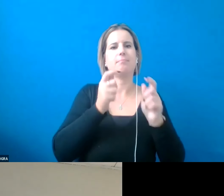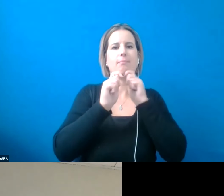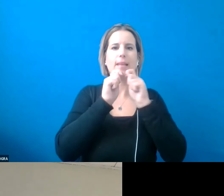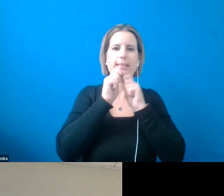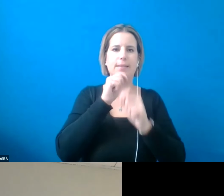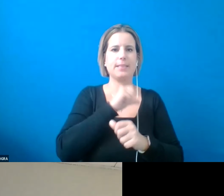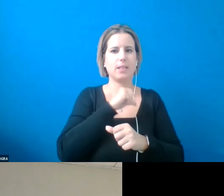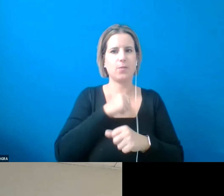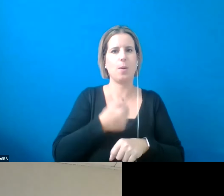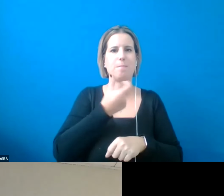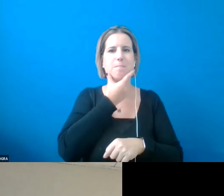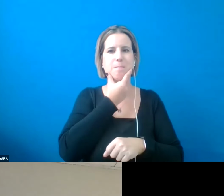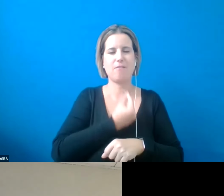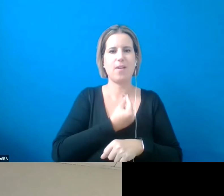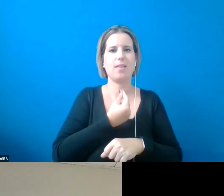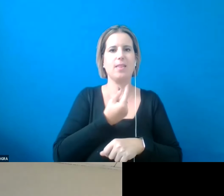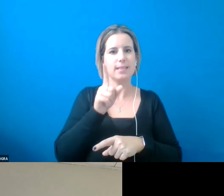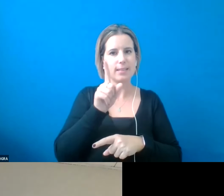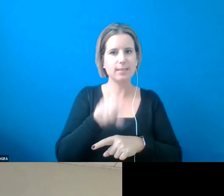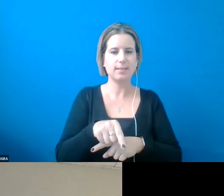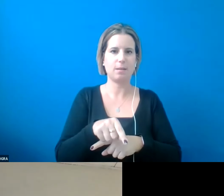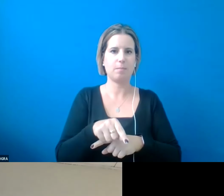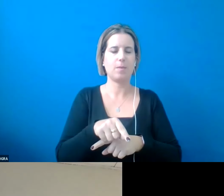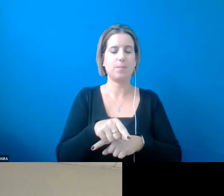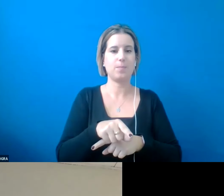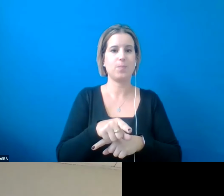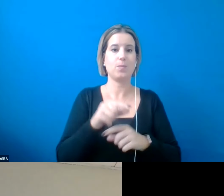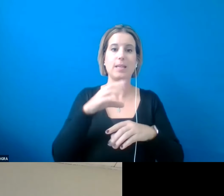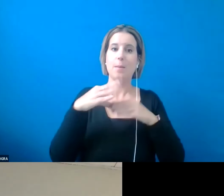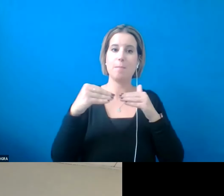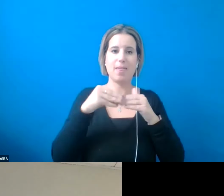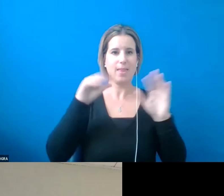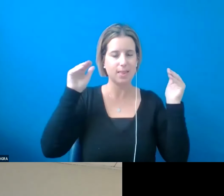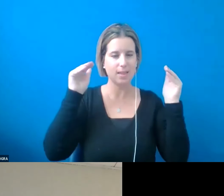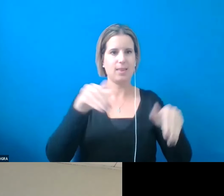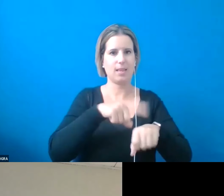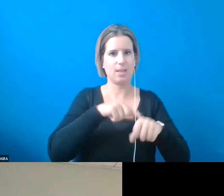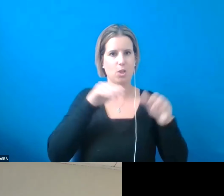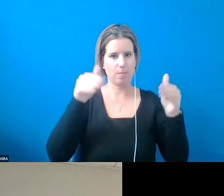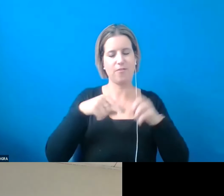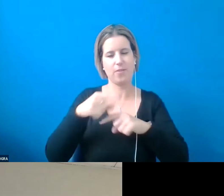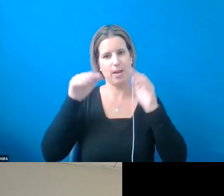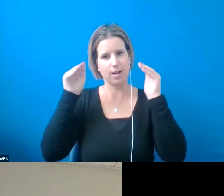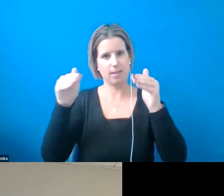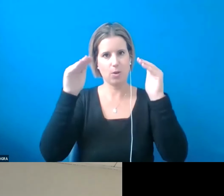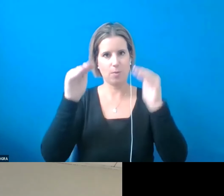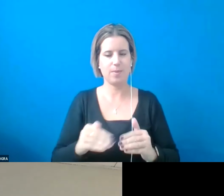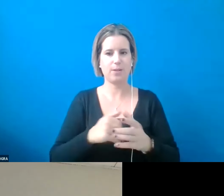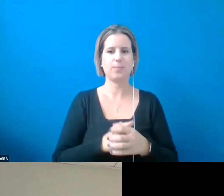paciente pues igual es más el tiempo que dedicamos con el paciente y menos el que dedicamos con los familiares y